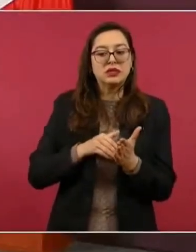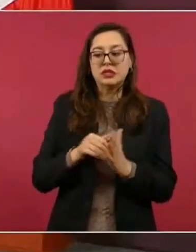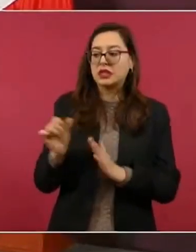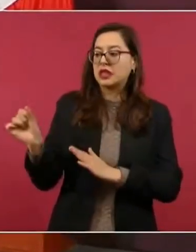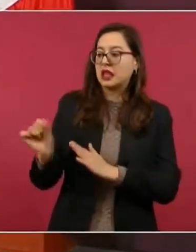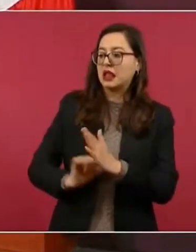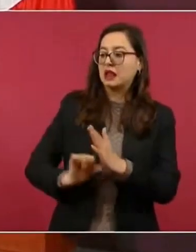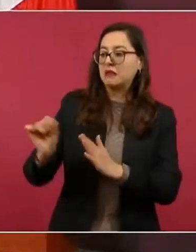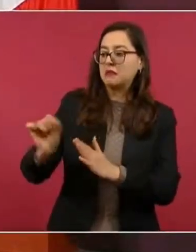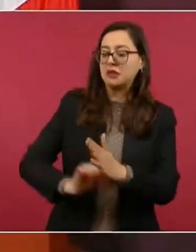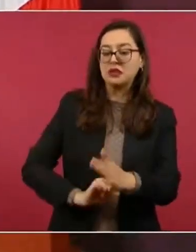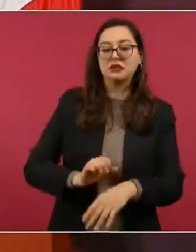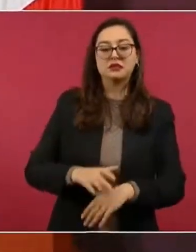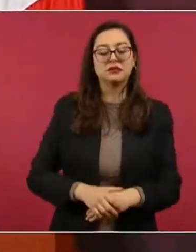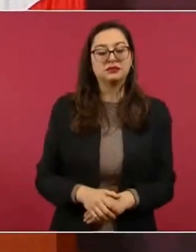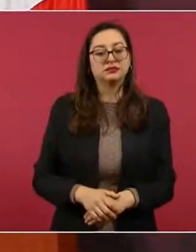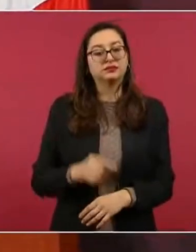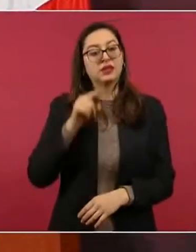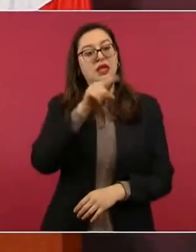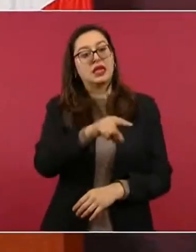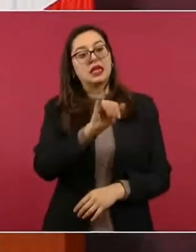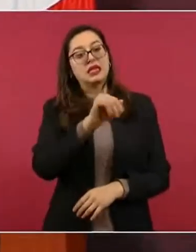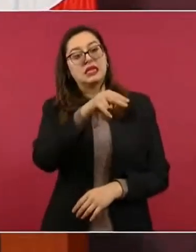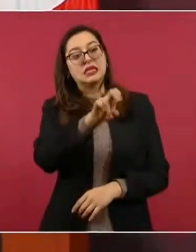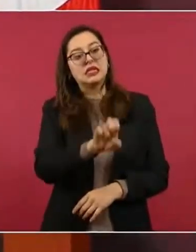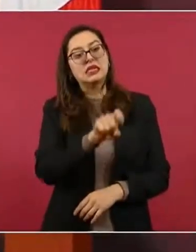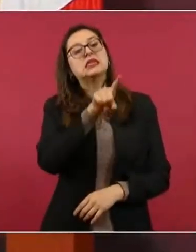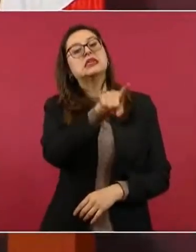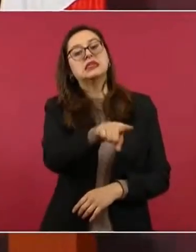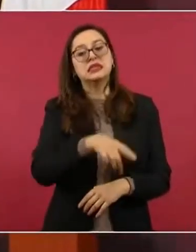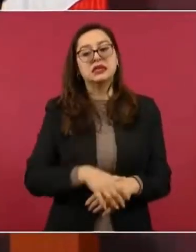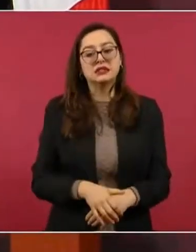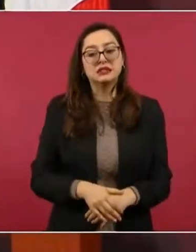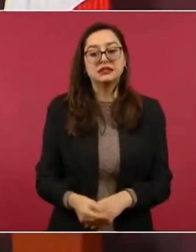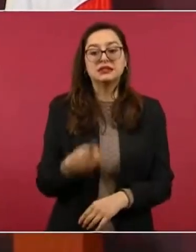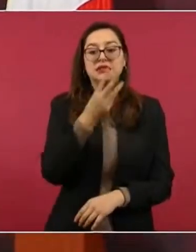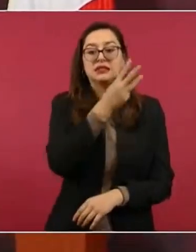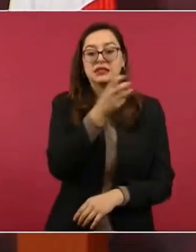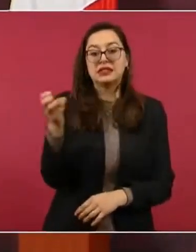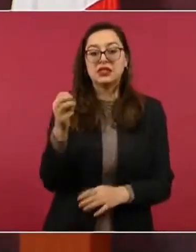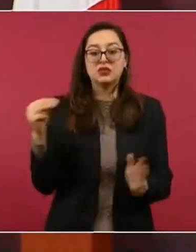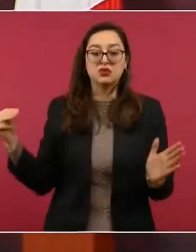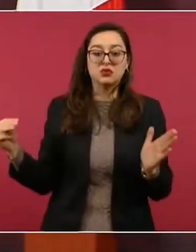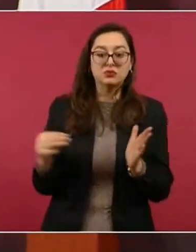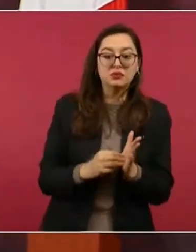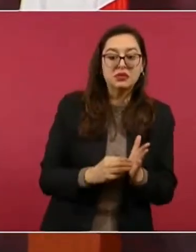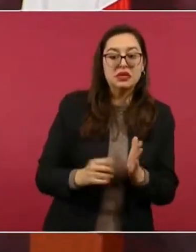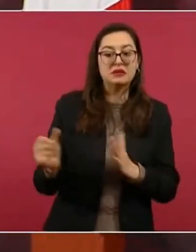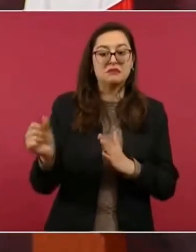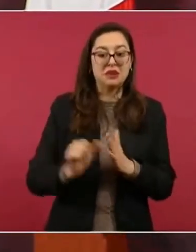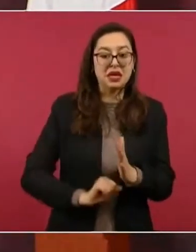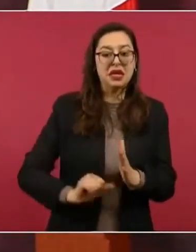El del INE, ¿por qué que están tan enojados? 300,000 pesos mensuales.